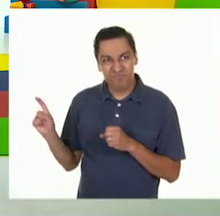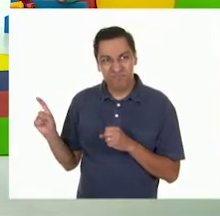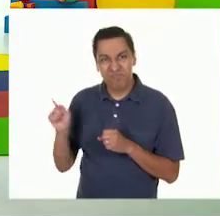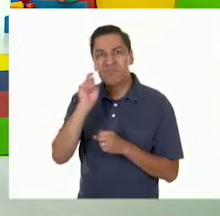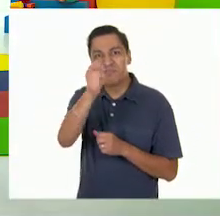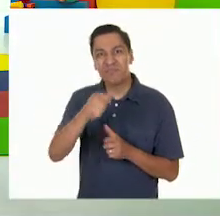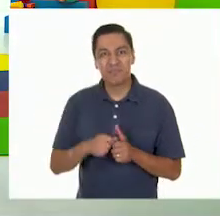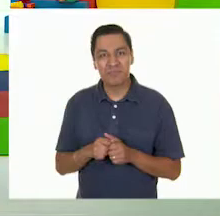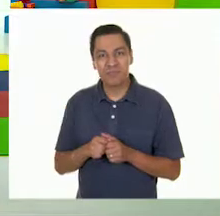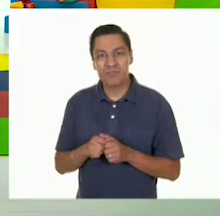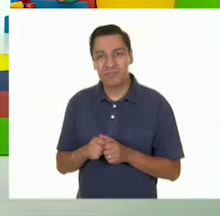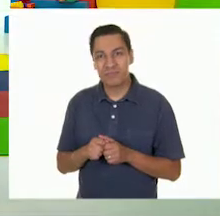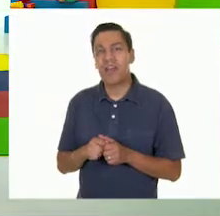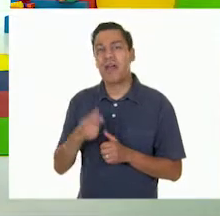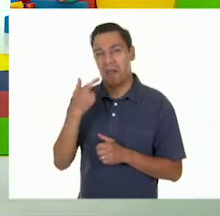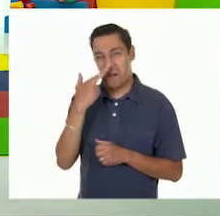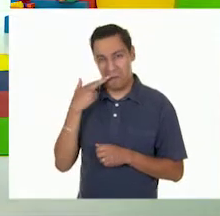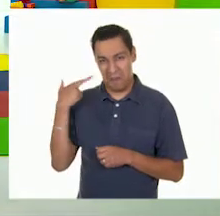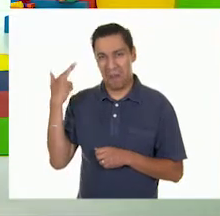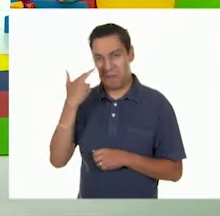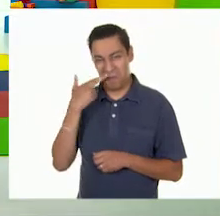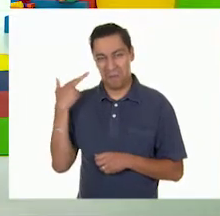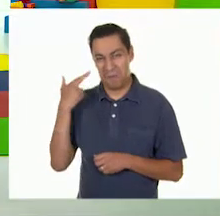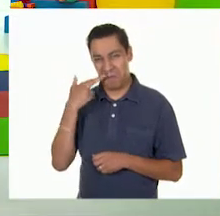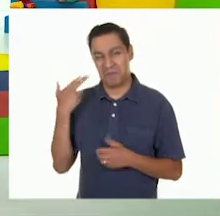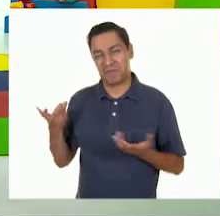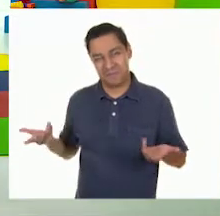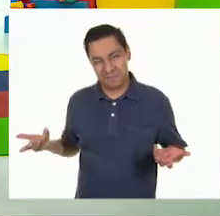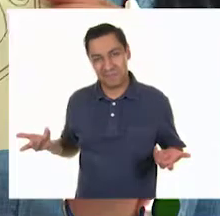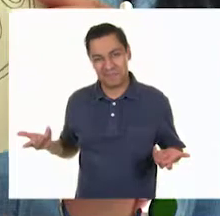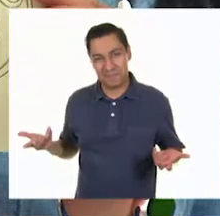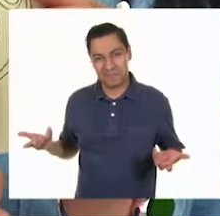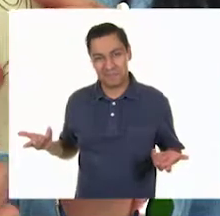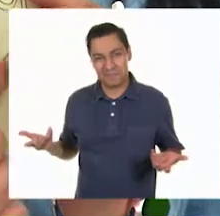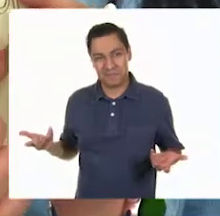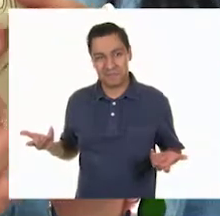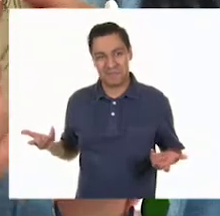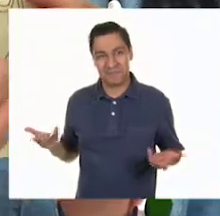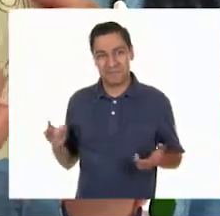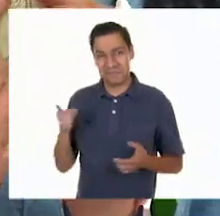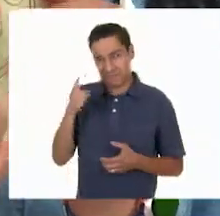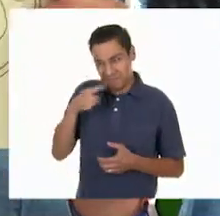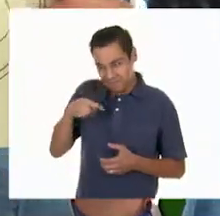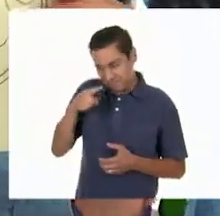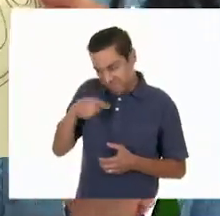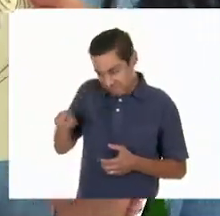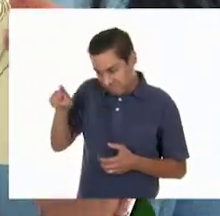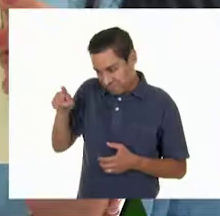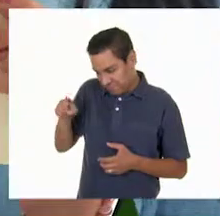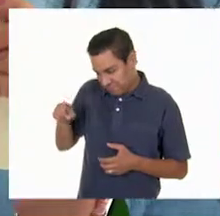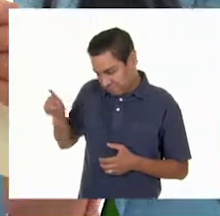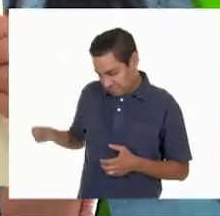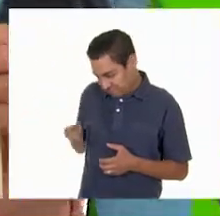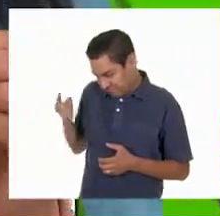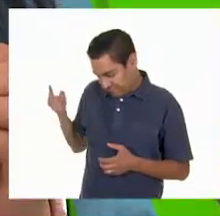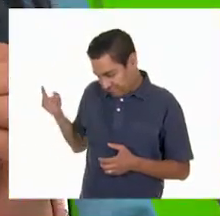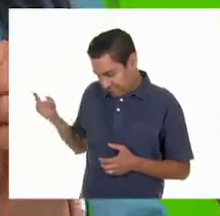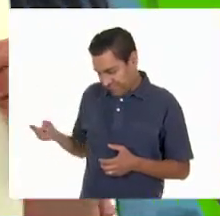una cola de ratón igual y de alcohol a enrollada vi la luz